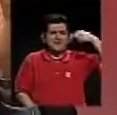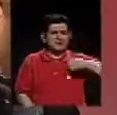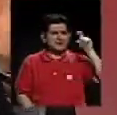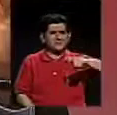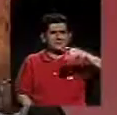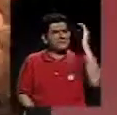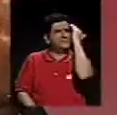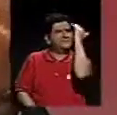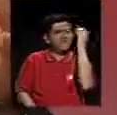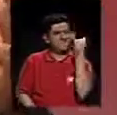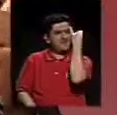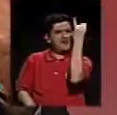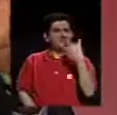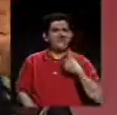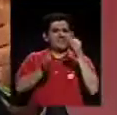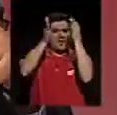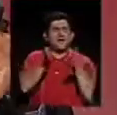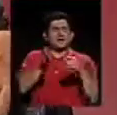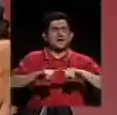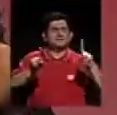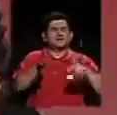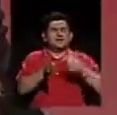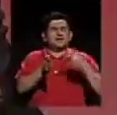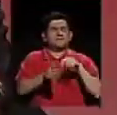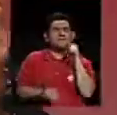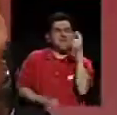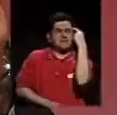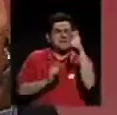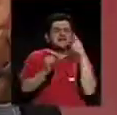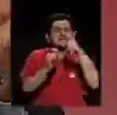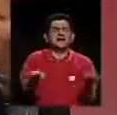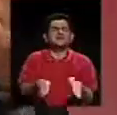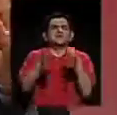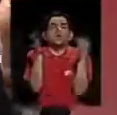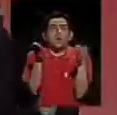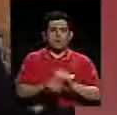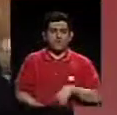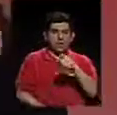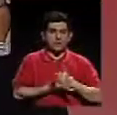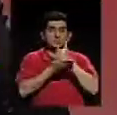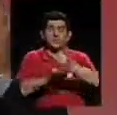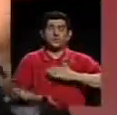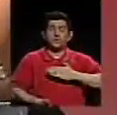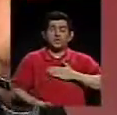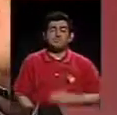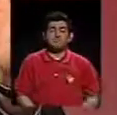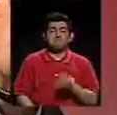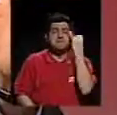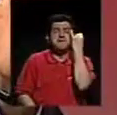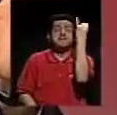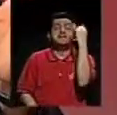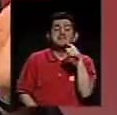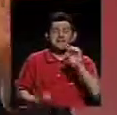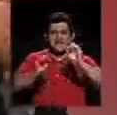saber cuál es la ideología del juez, pero muchas veces cómo piensa en concreto para que eso favorezca mi determinada concepción